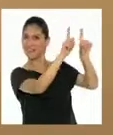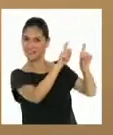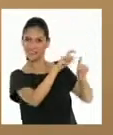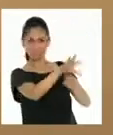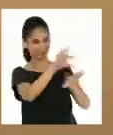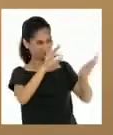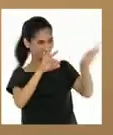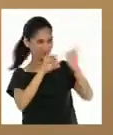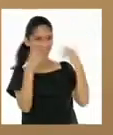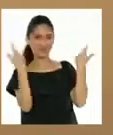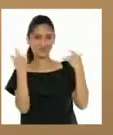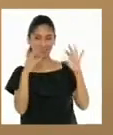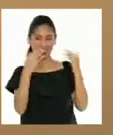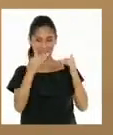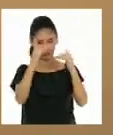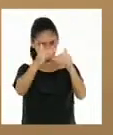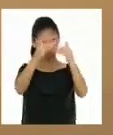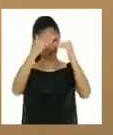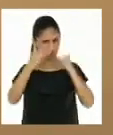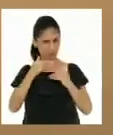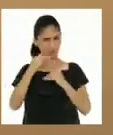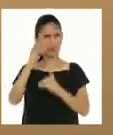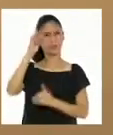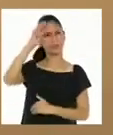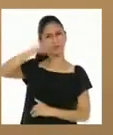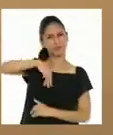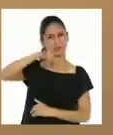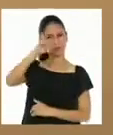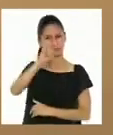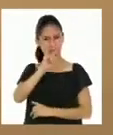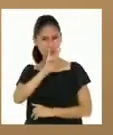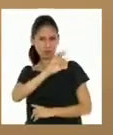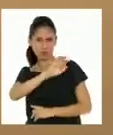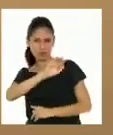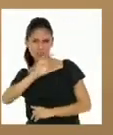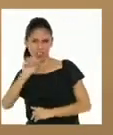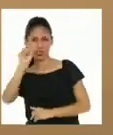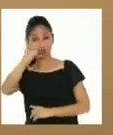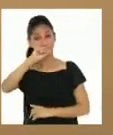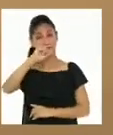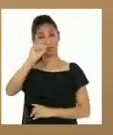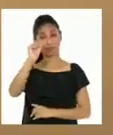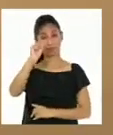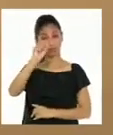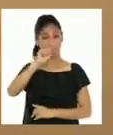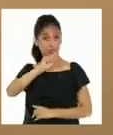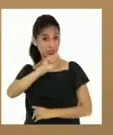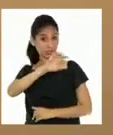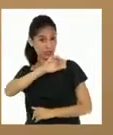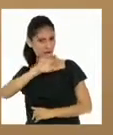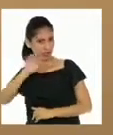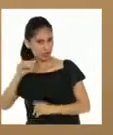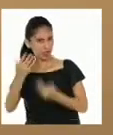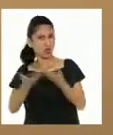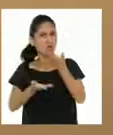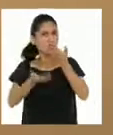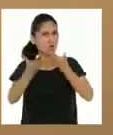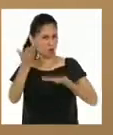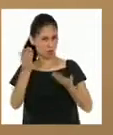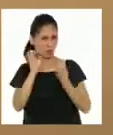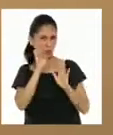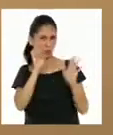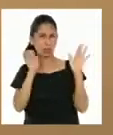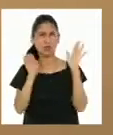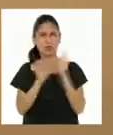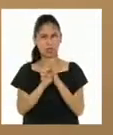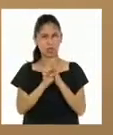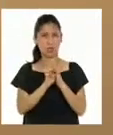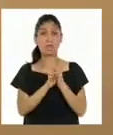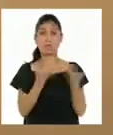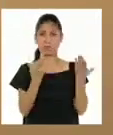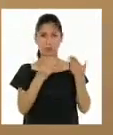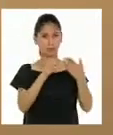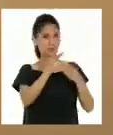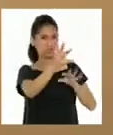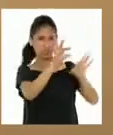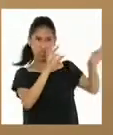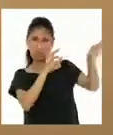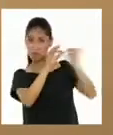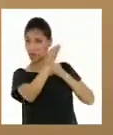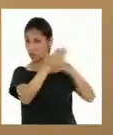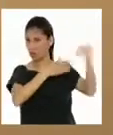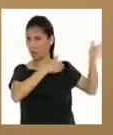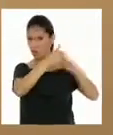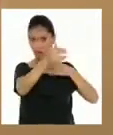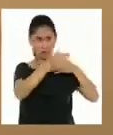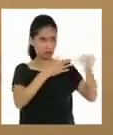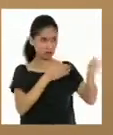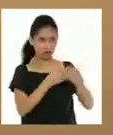es el muestreo sistemático. En el muestreo sistemático, los elementos de la población no se eligen al azar, sino tomando en cuenta intervalos,